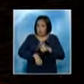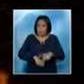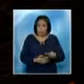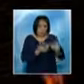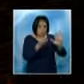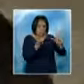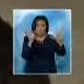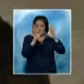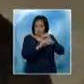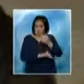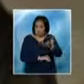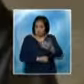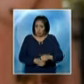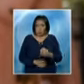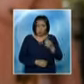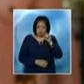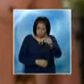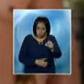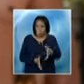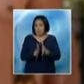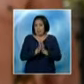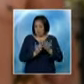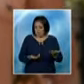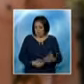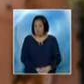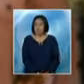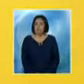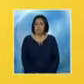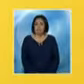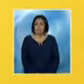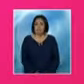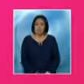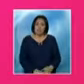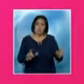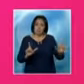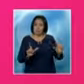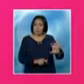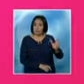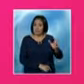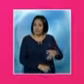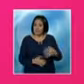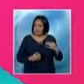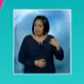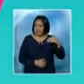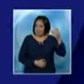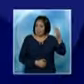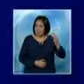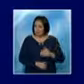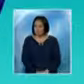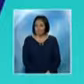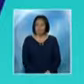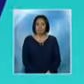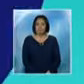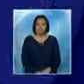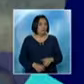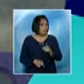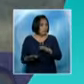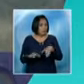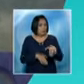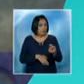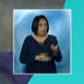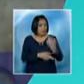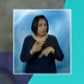9 de la noche, porque tú lo pediste. Por Latina, siempre más. Y no se mueva porque